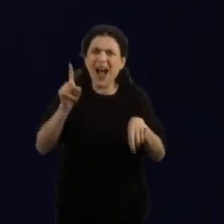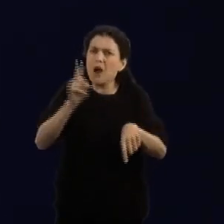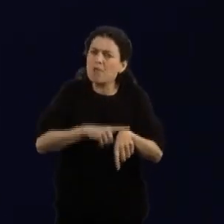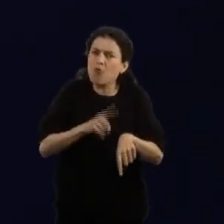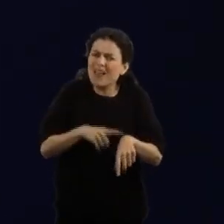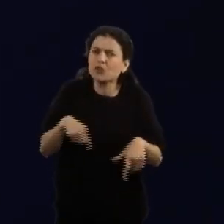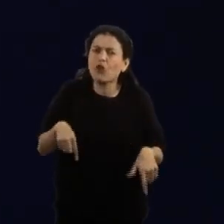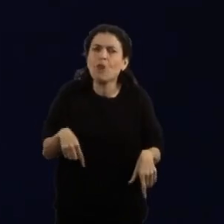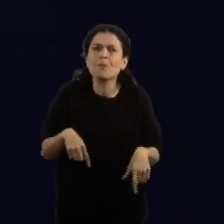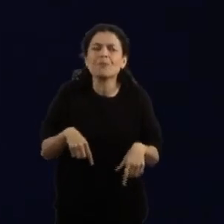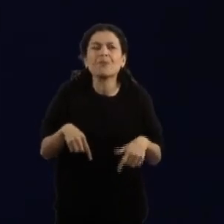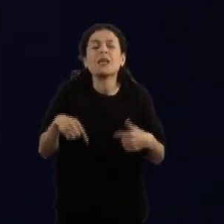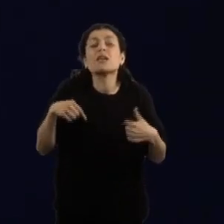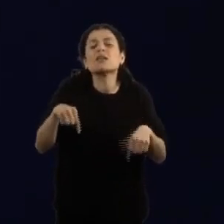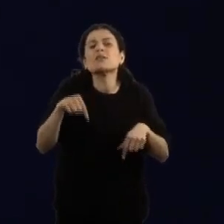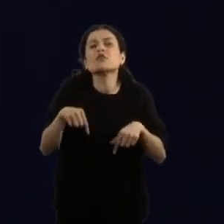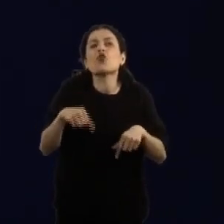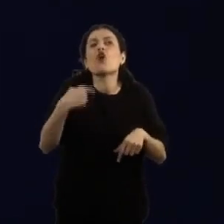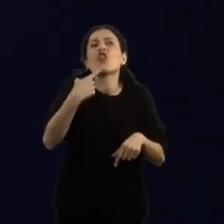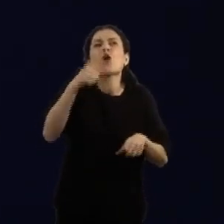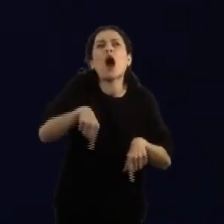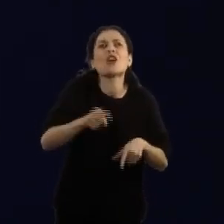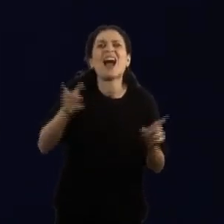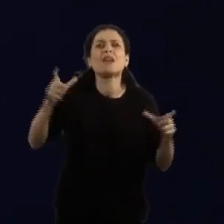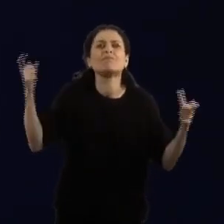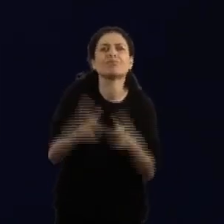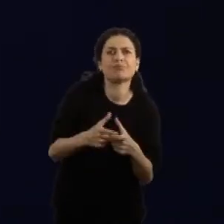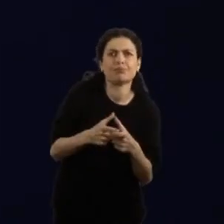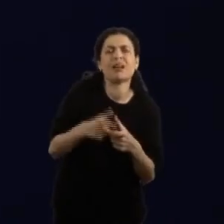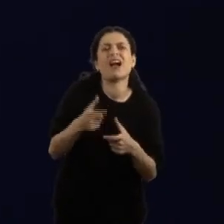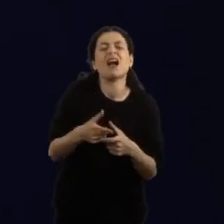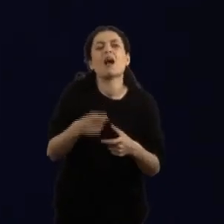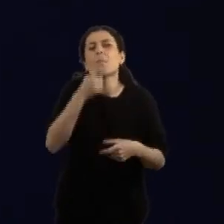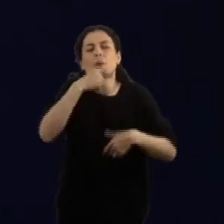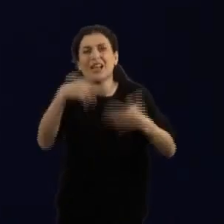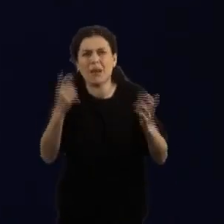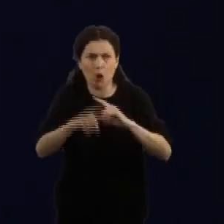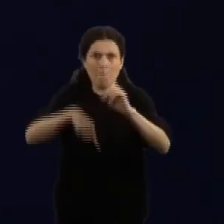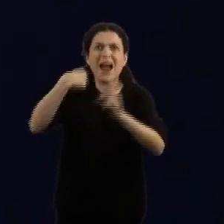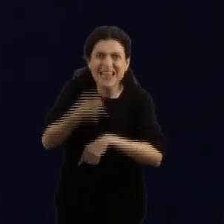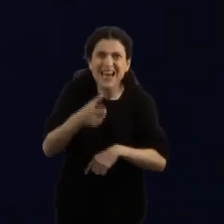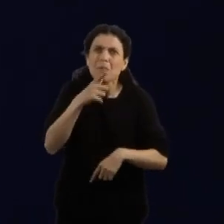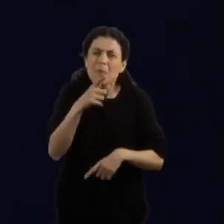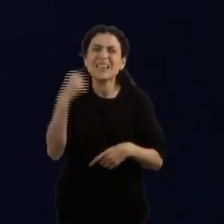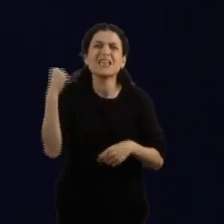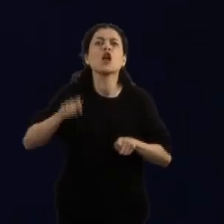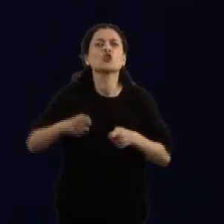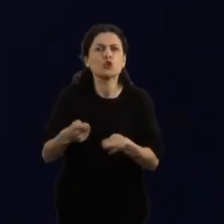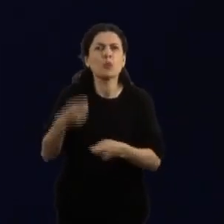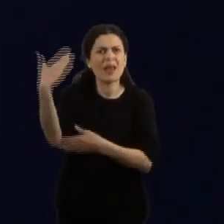hacerla, determinar que sean menos días por semana. En principio no, pero por ejemplo, creo que mañana no va a haber conferencia porque